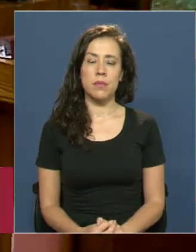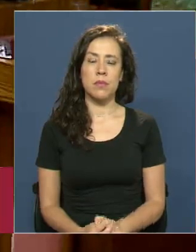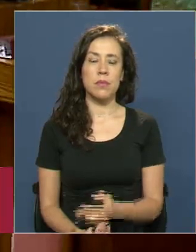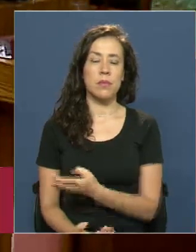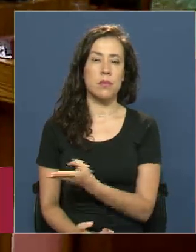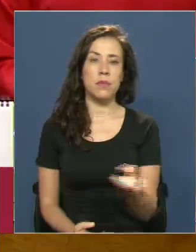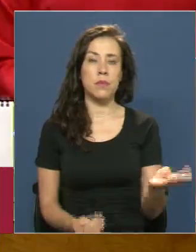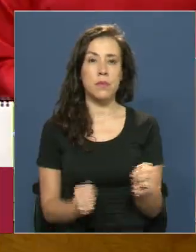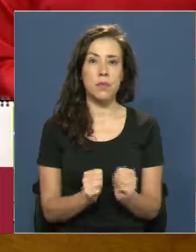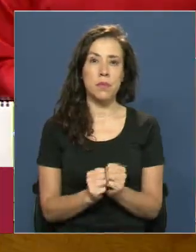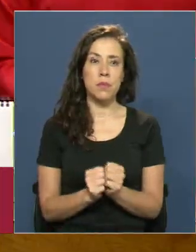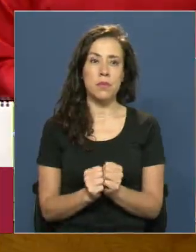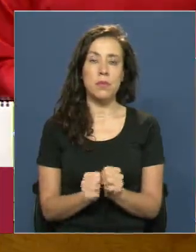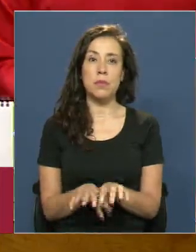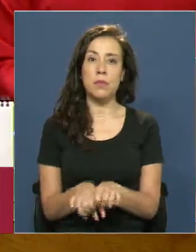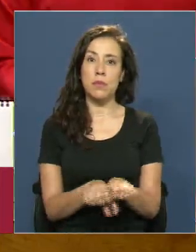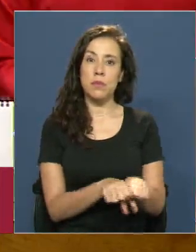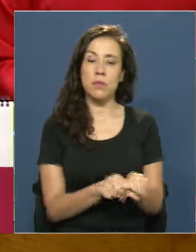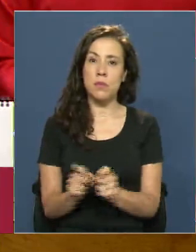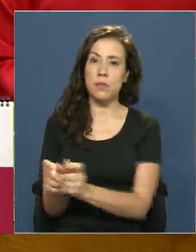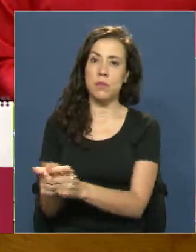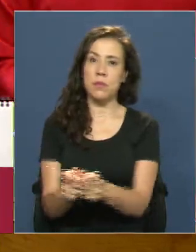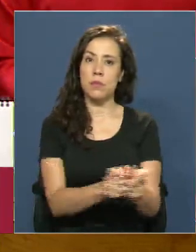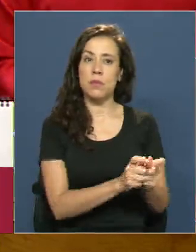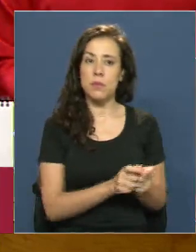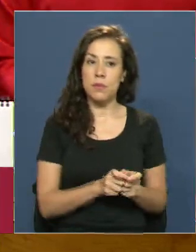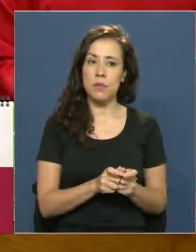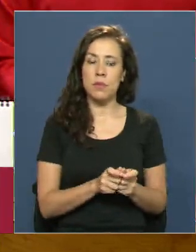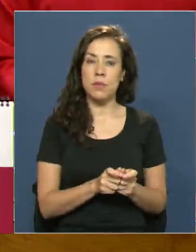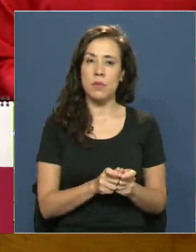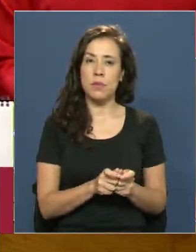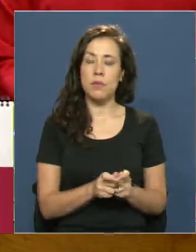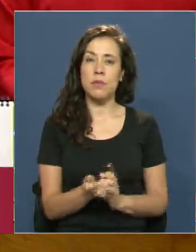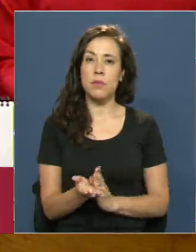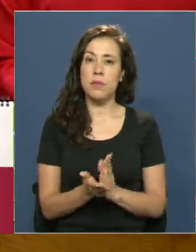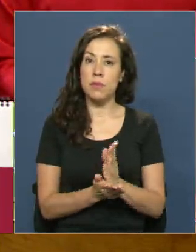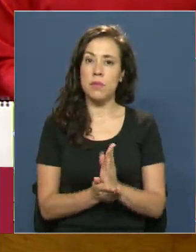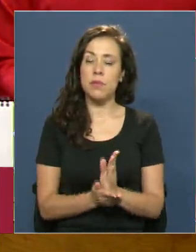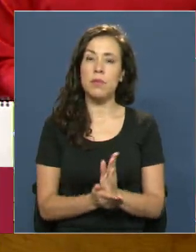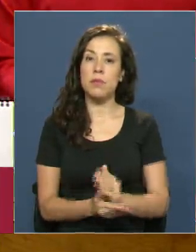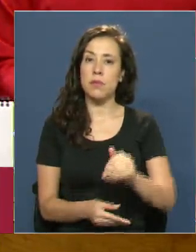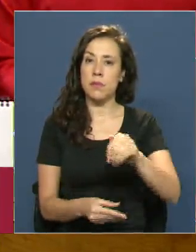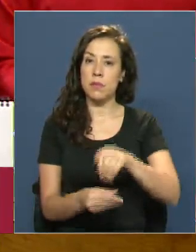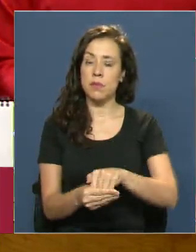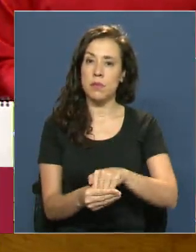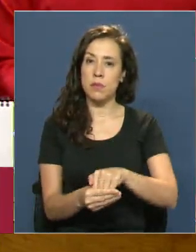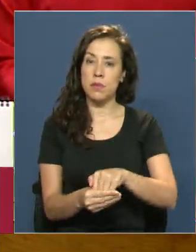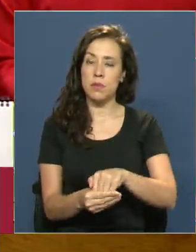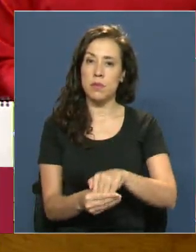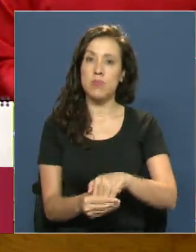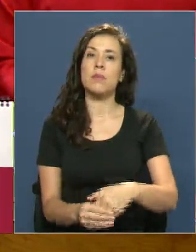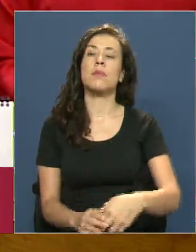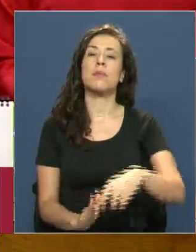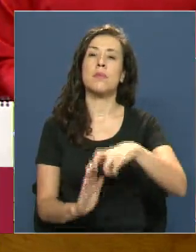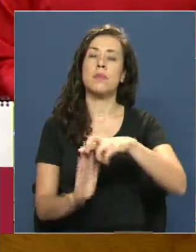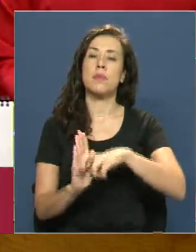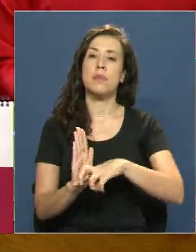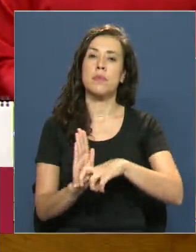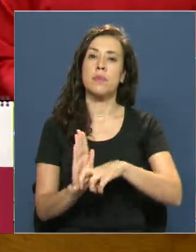Colegas, por acuerdo de los comités, vamos a iniciar la votación con un proyecto